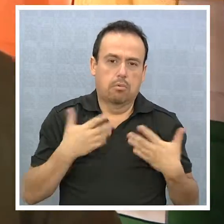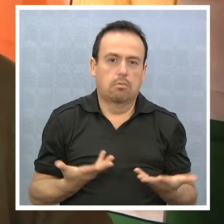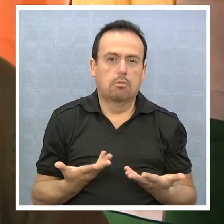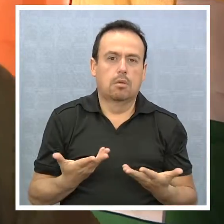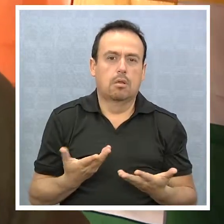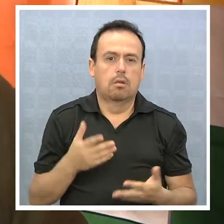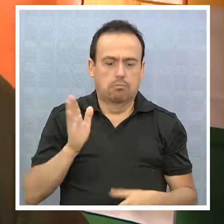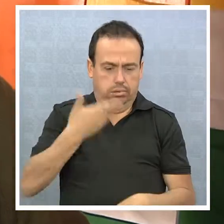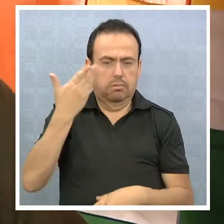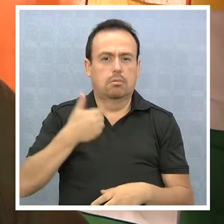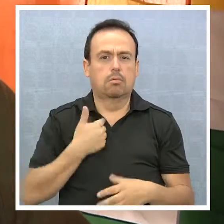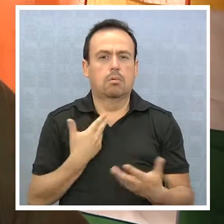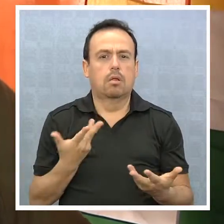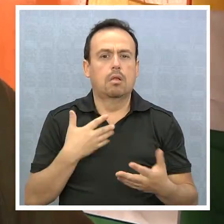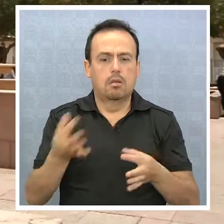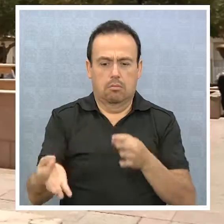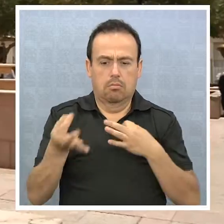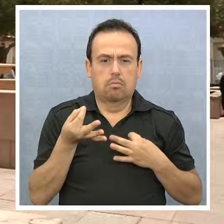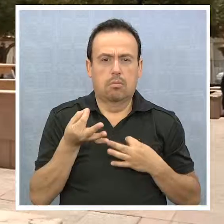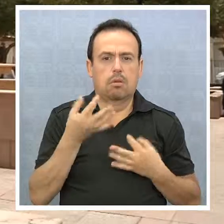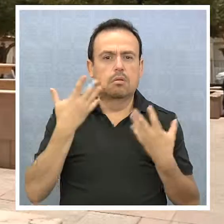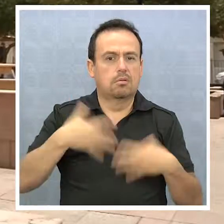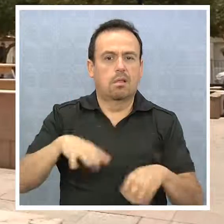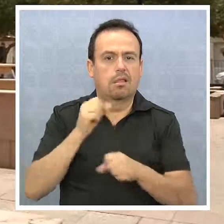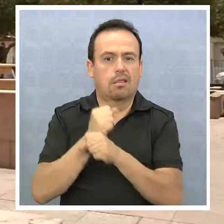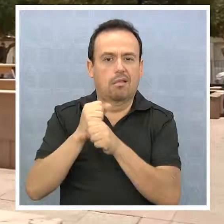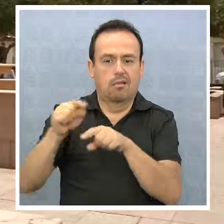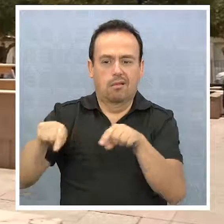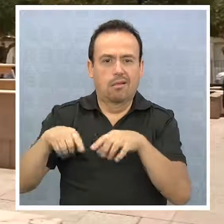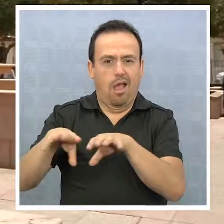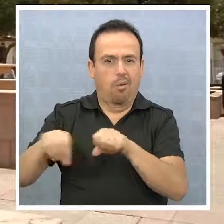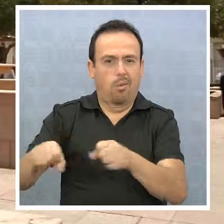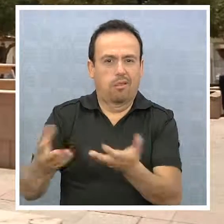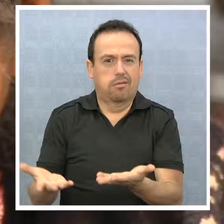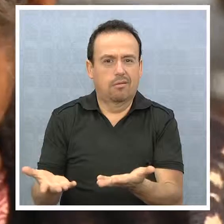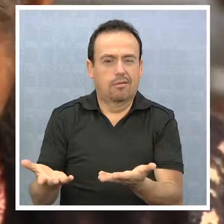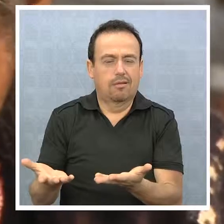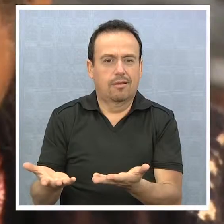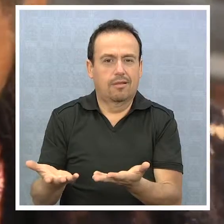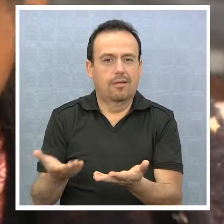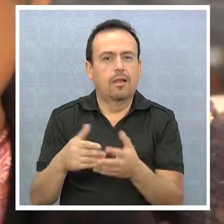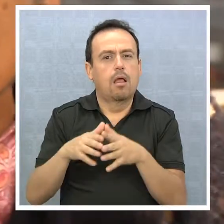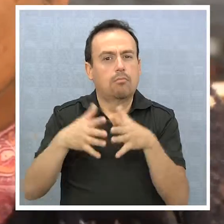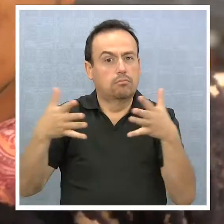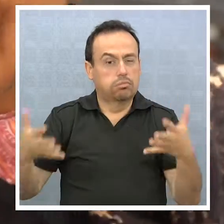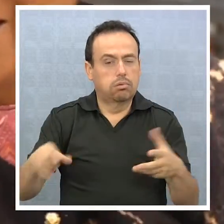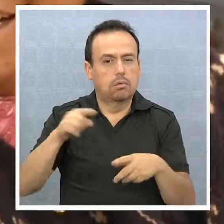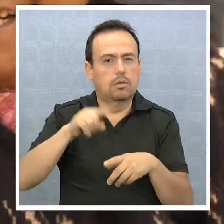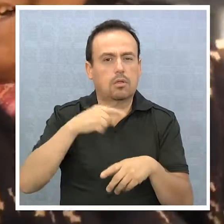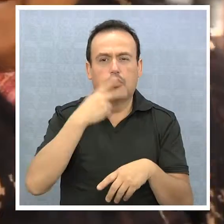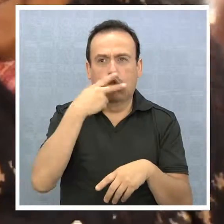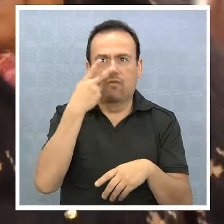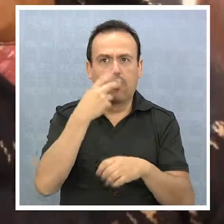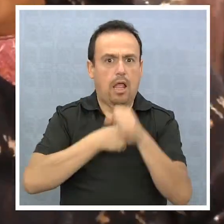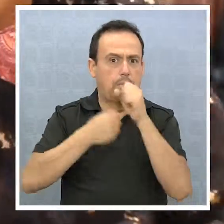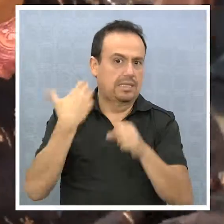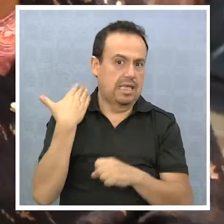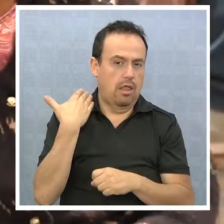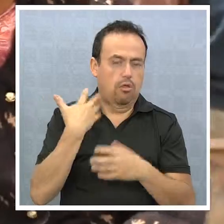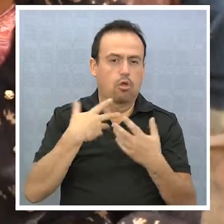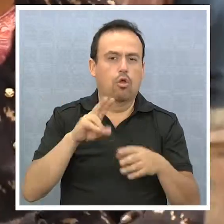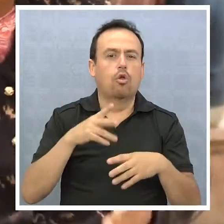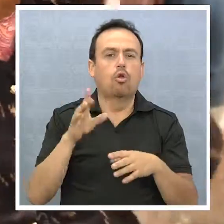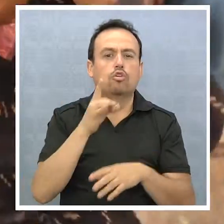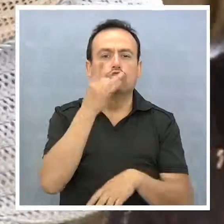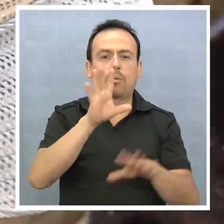nuestro y hoy día ya vienen a presentar un trabajo hecho en esa mesa de consenso en un ampliado realizado en noviembre del